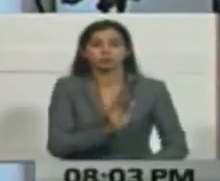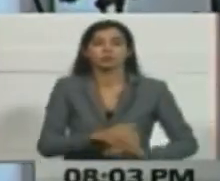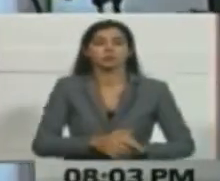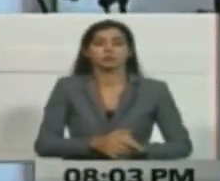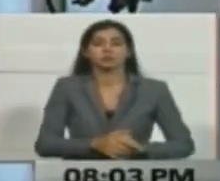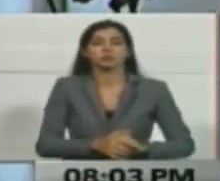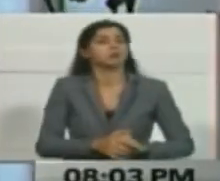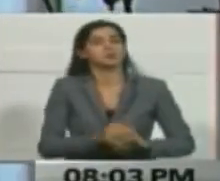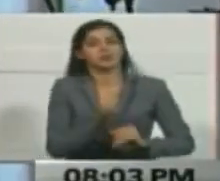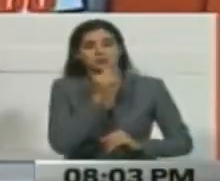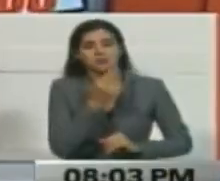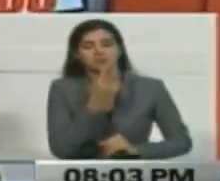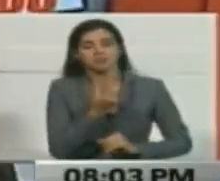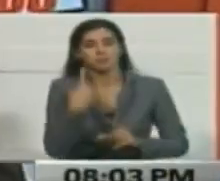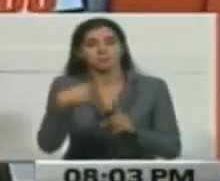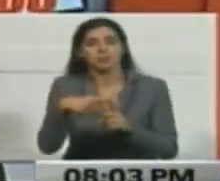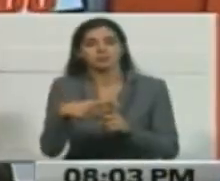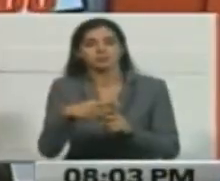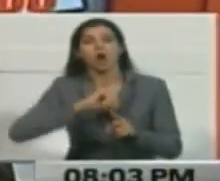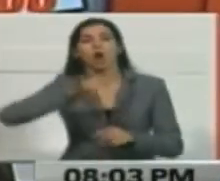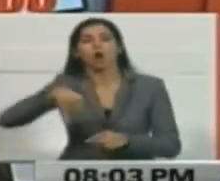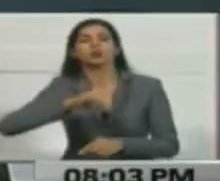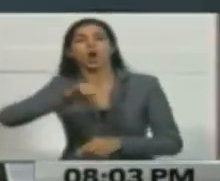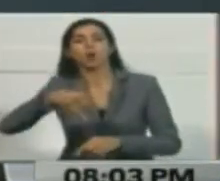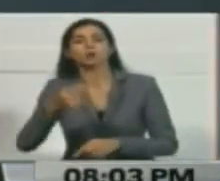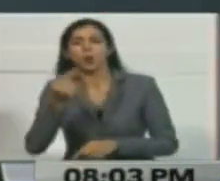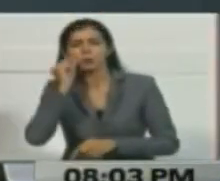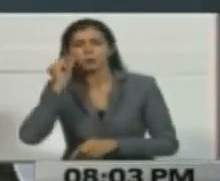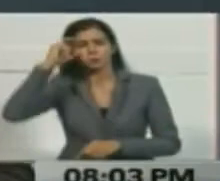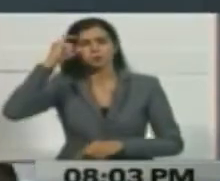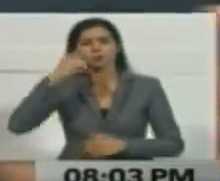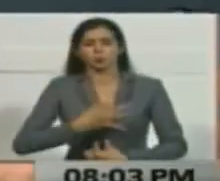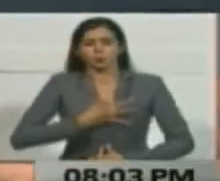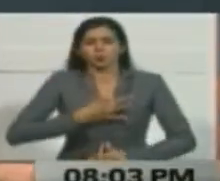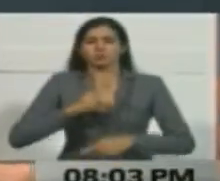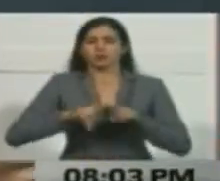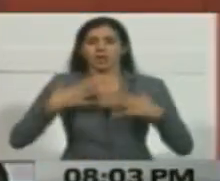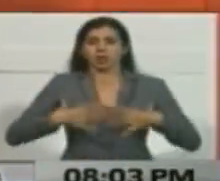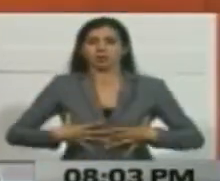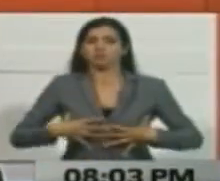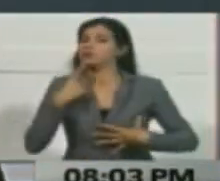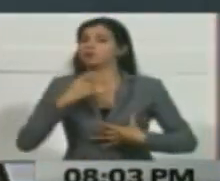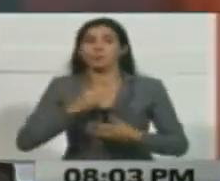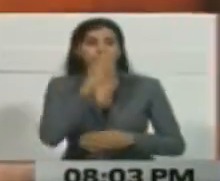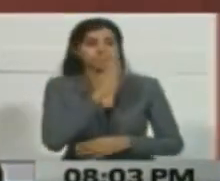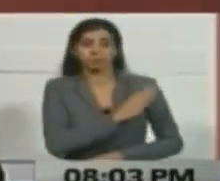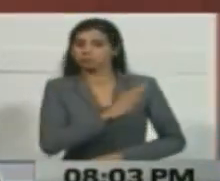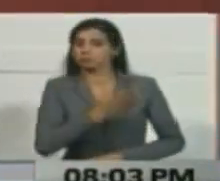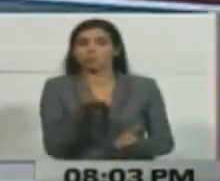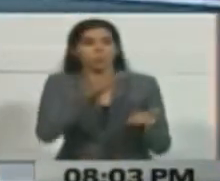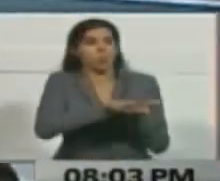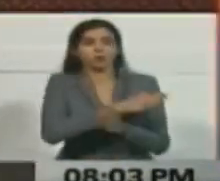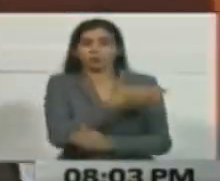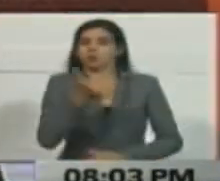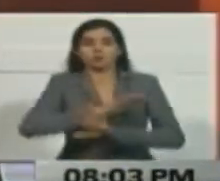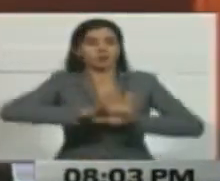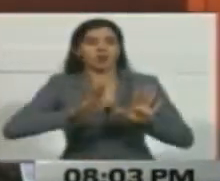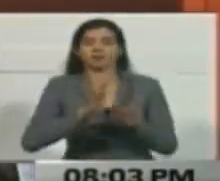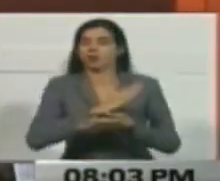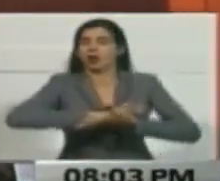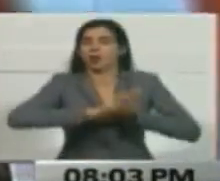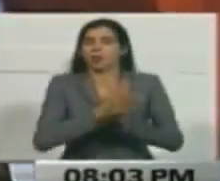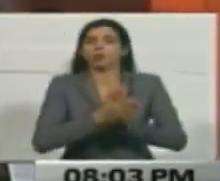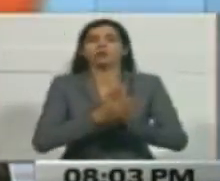por declaraciones de JJ Rendón, quien dice que la MUT falleció, es una difunta, y que se debe ir a una